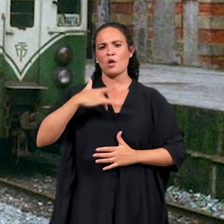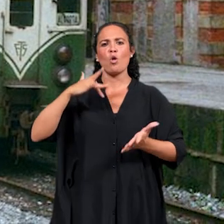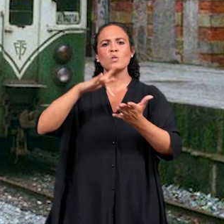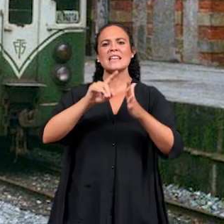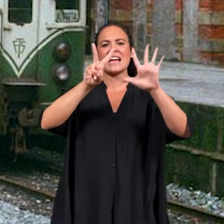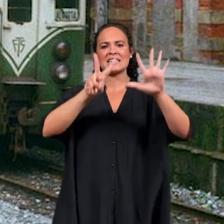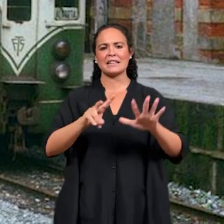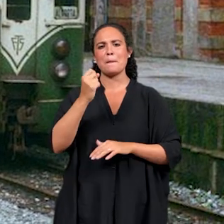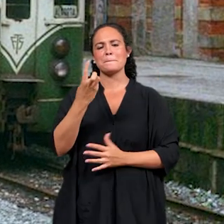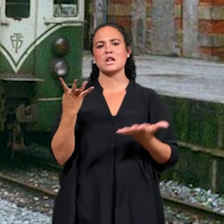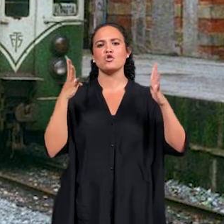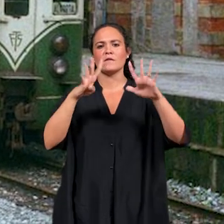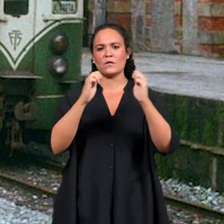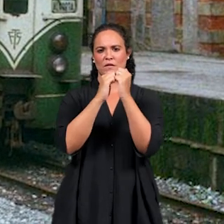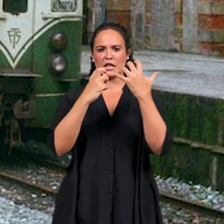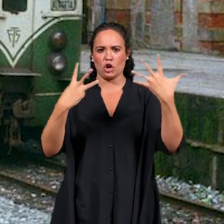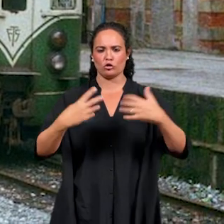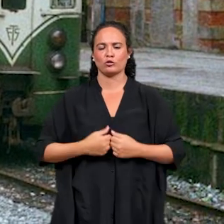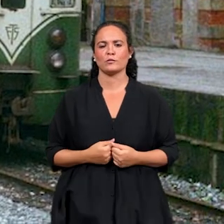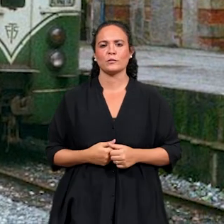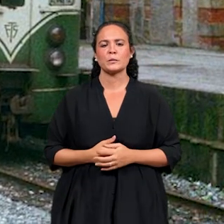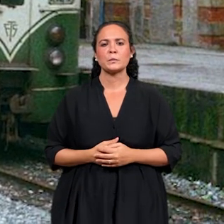de 1928.